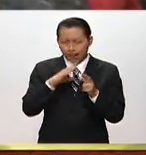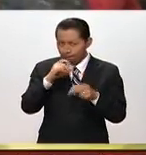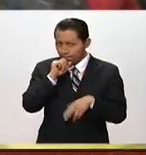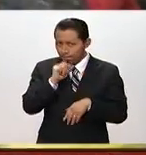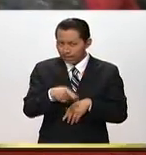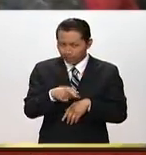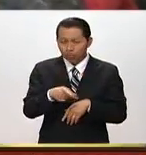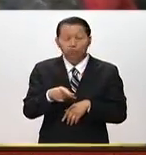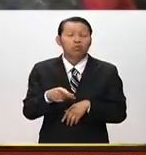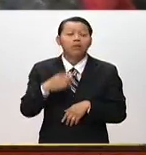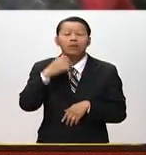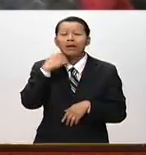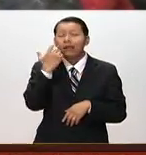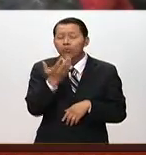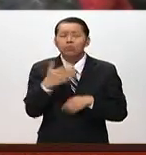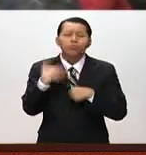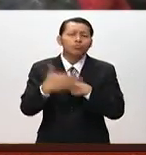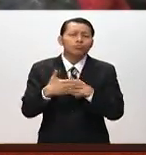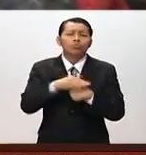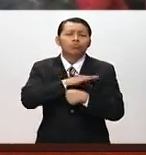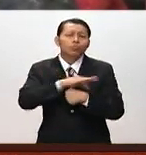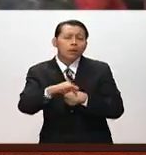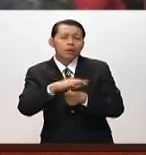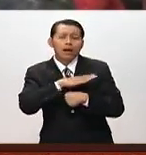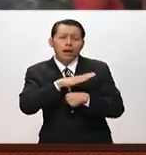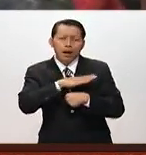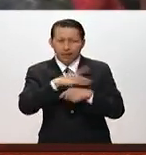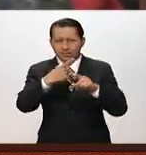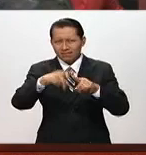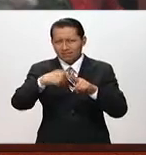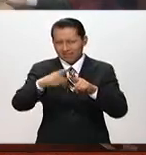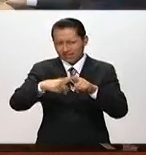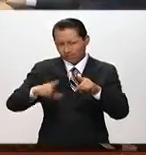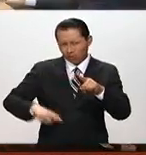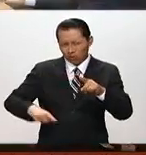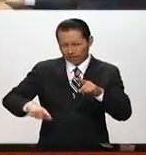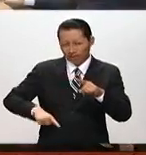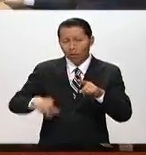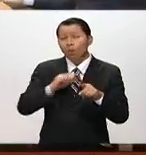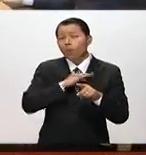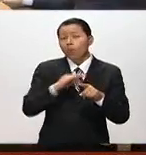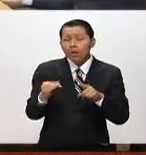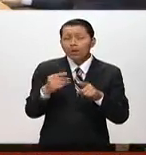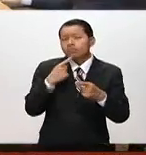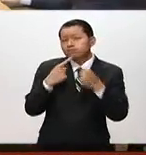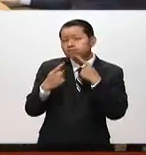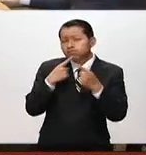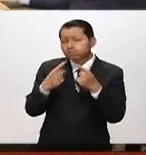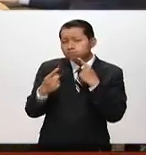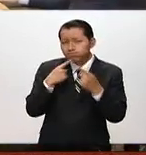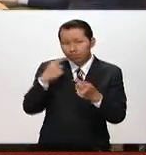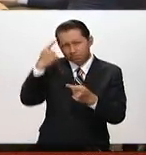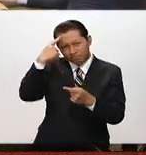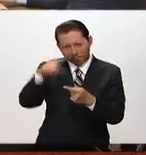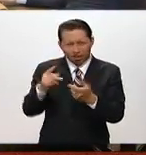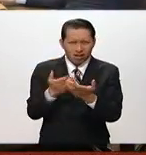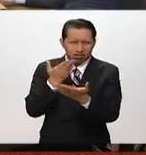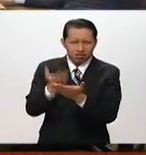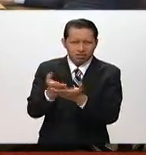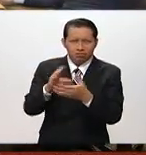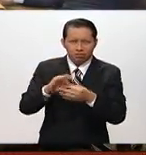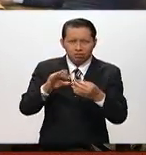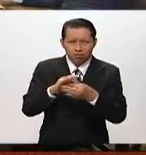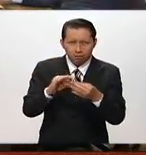Campo. Acordaron instalar mesas de trabajo con diversas dependencias del gobierno federal para dar respuesta a sus peticiones. Esta